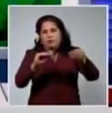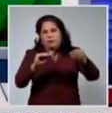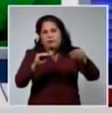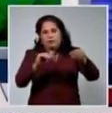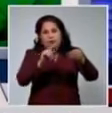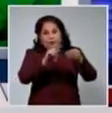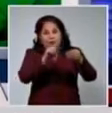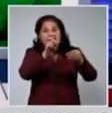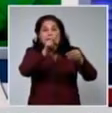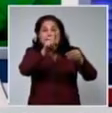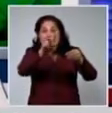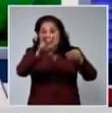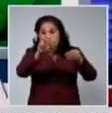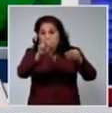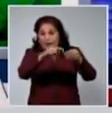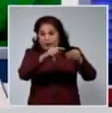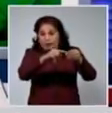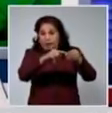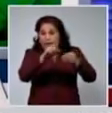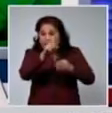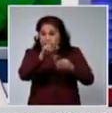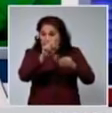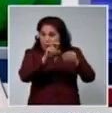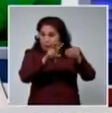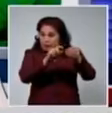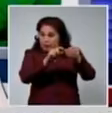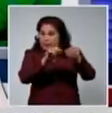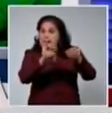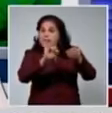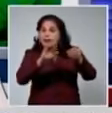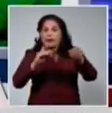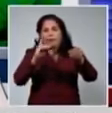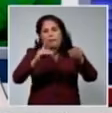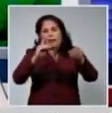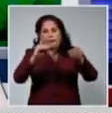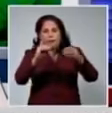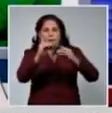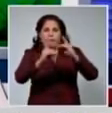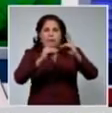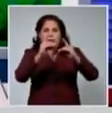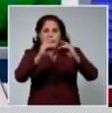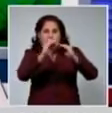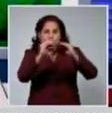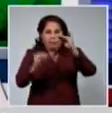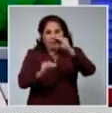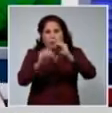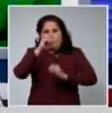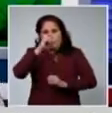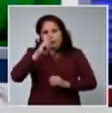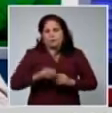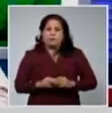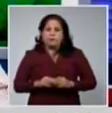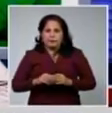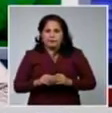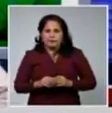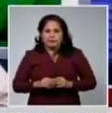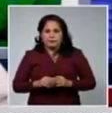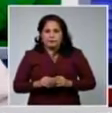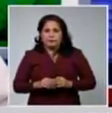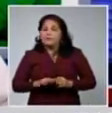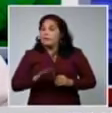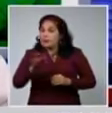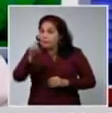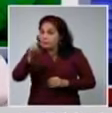durante 7 son lactantes son menores de un año con los pacientes